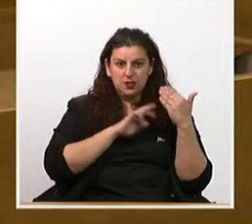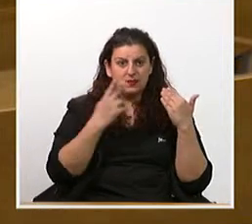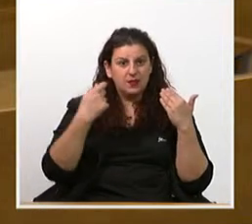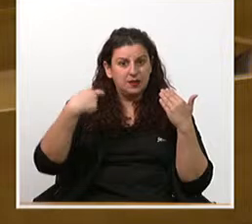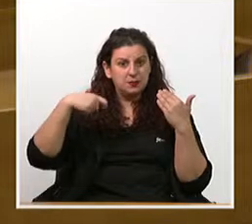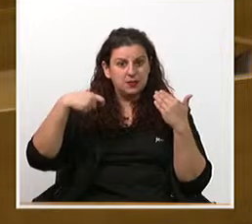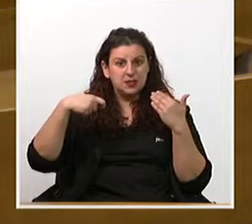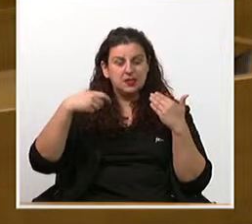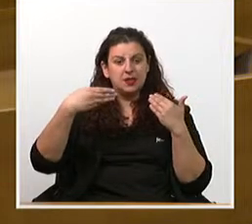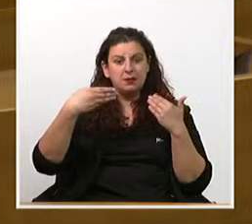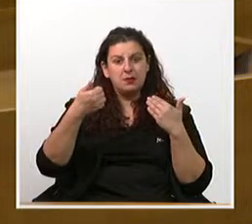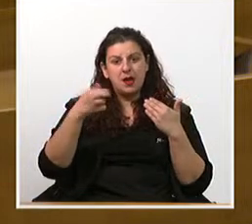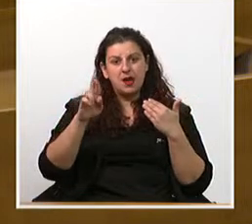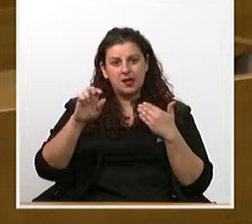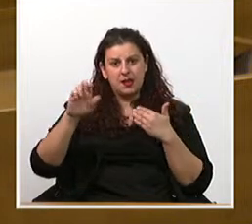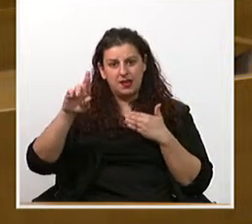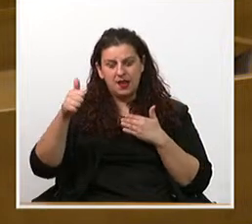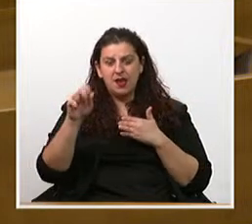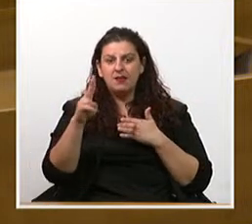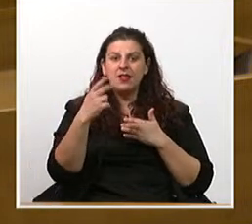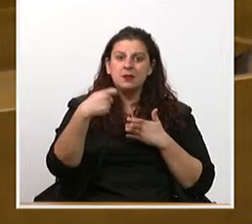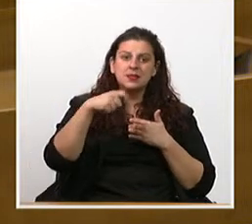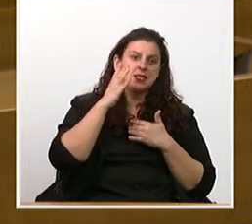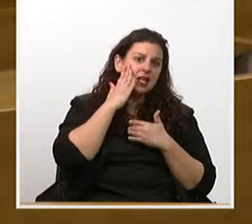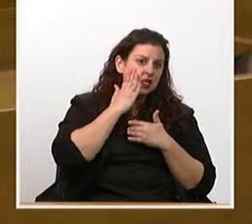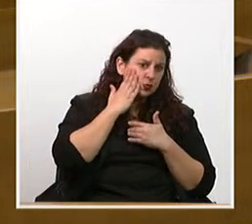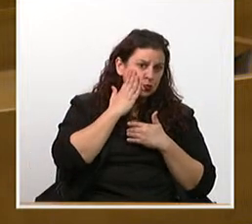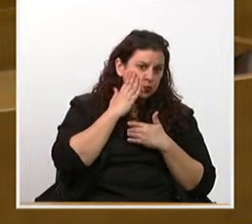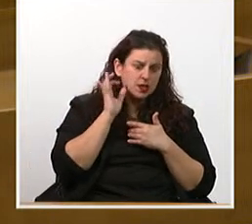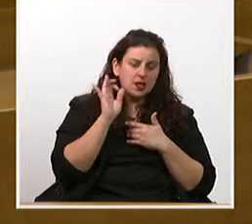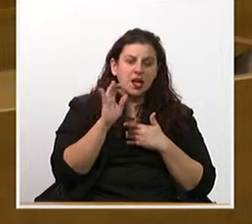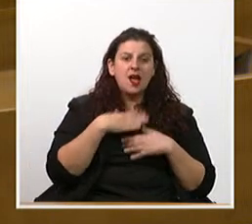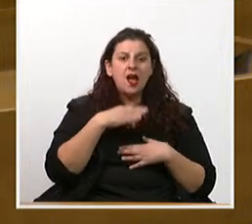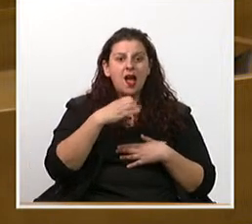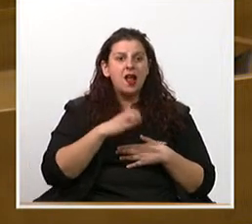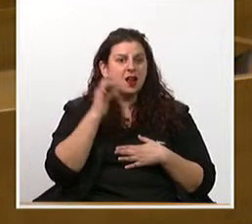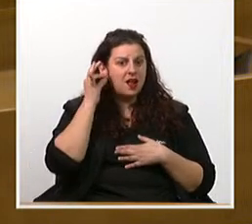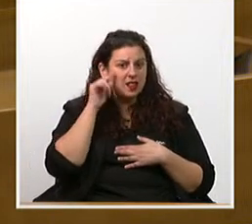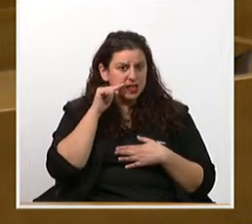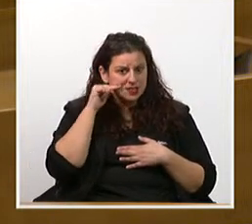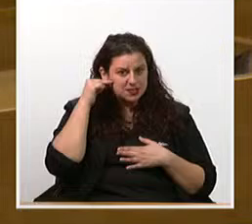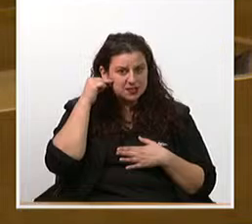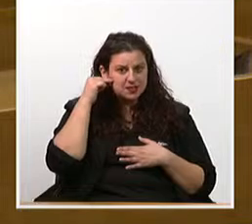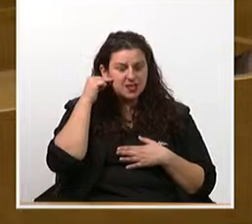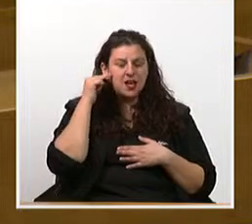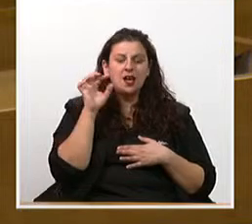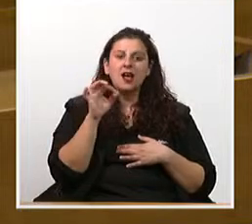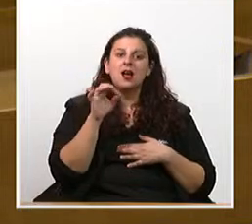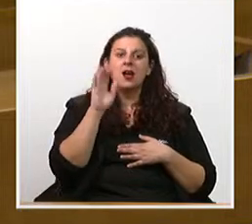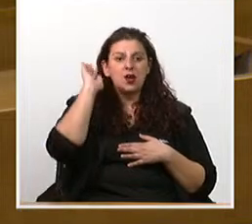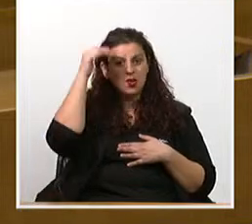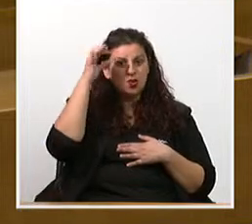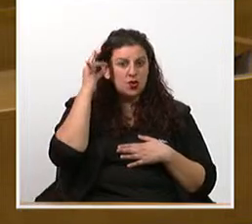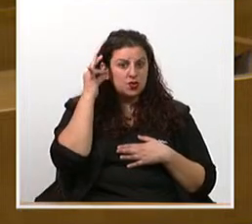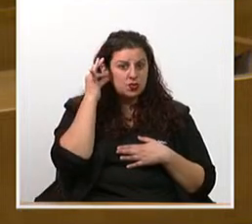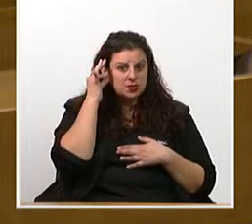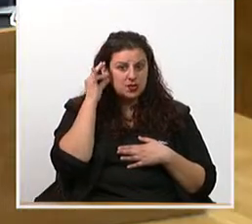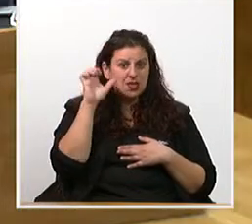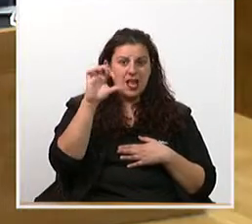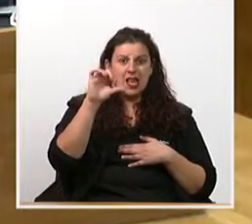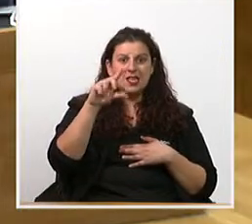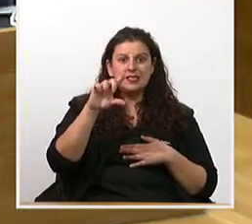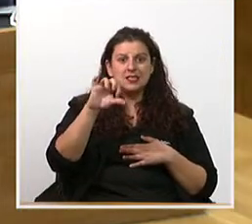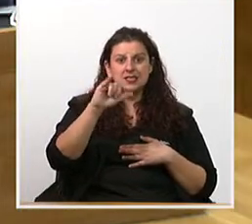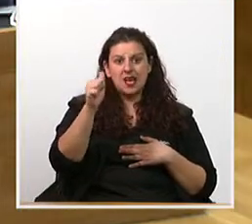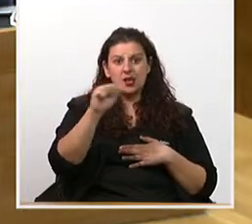Barrera a la vicepresidenta camarero a la alcaldesa de valencia a la consellera Elisa Núñez y a